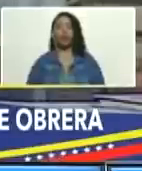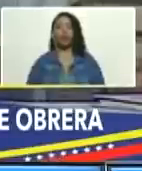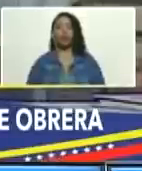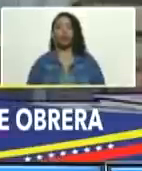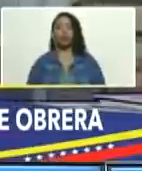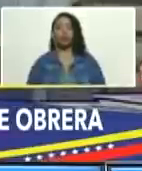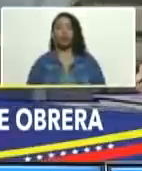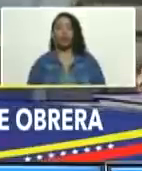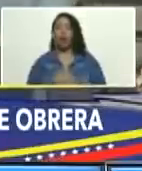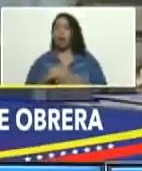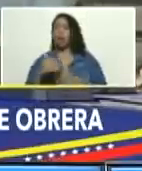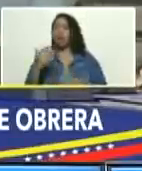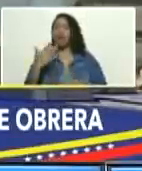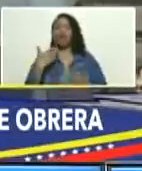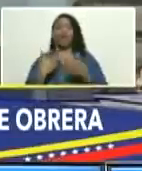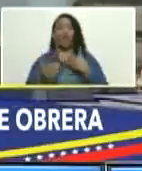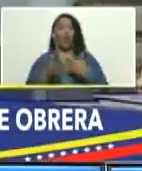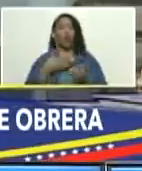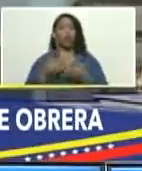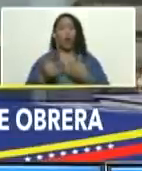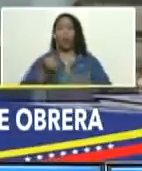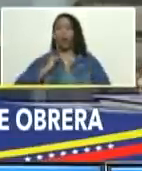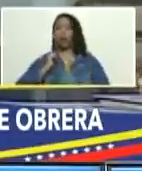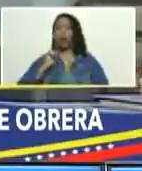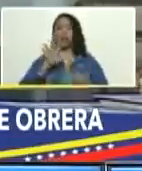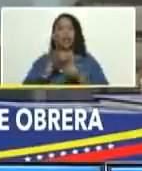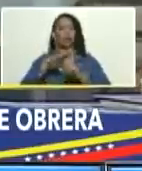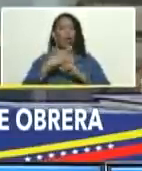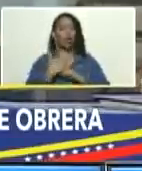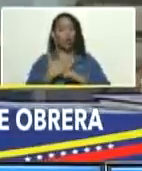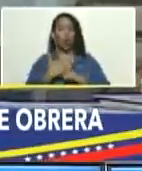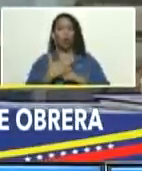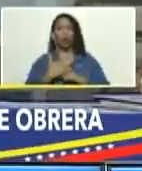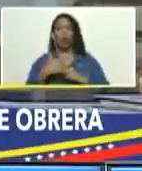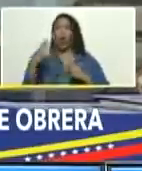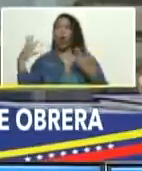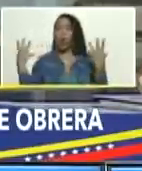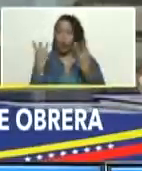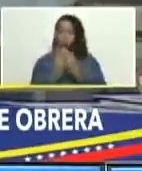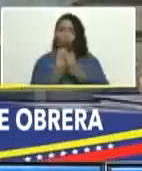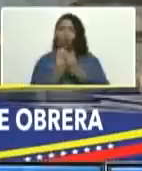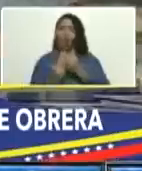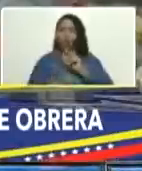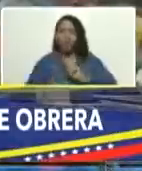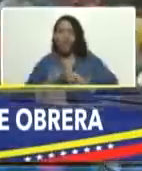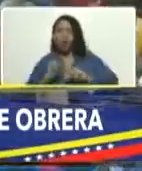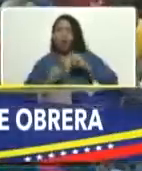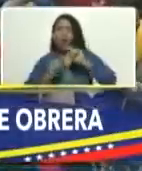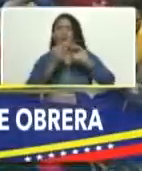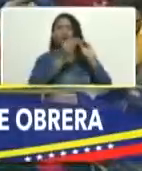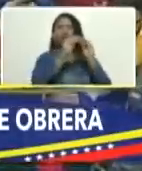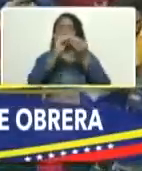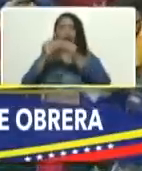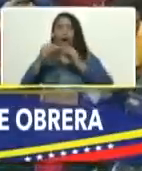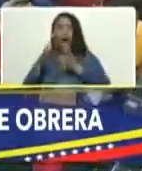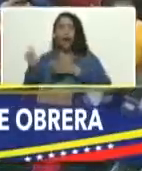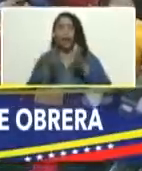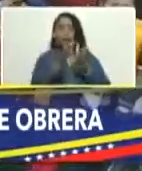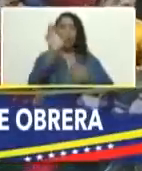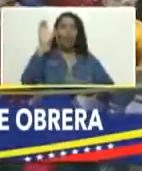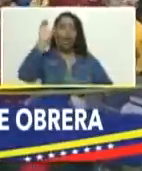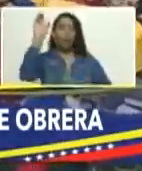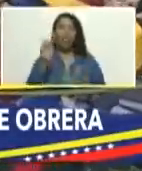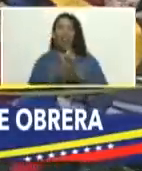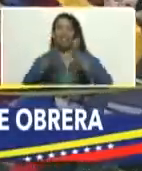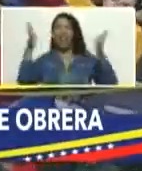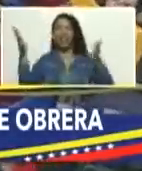Más allá de cualquier circunstancia, coyuntura, construir juntos el camino de la patria grande, de